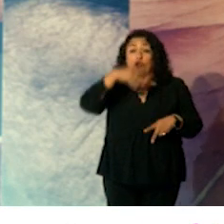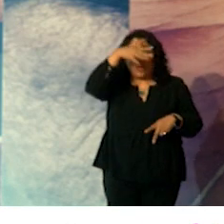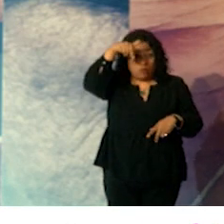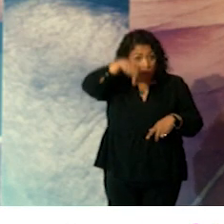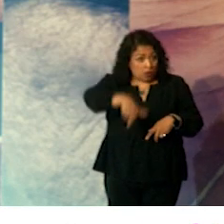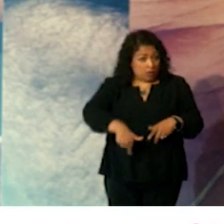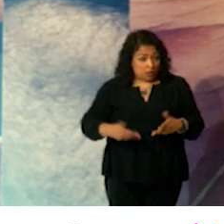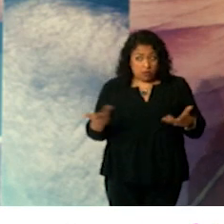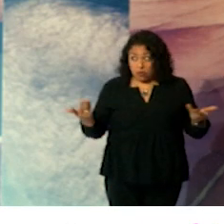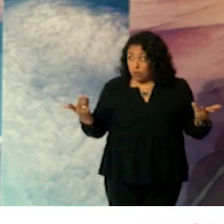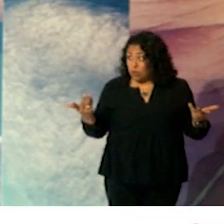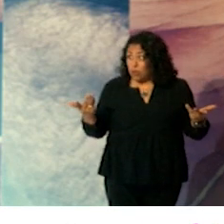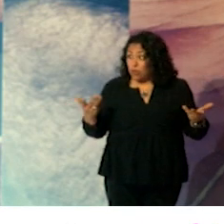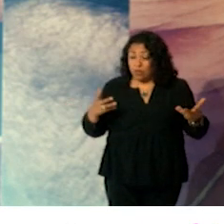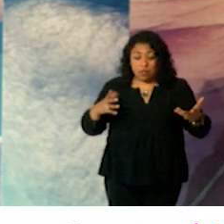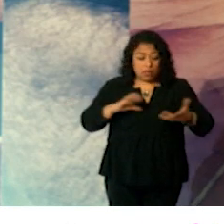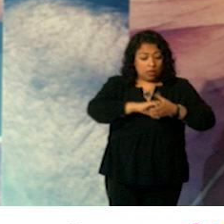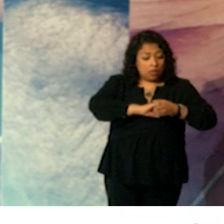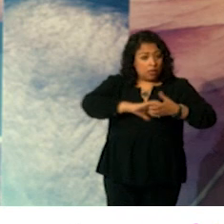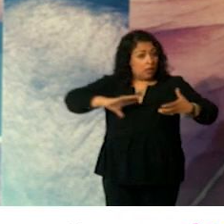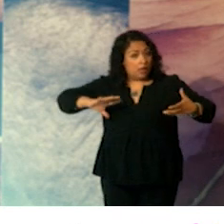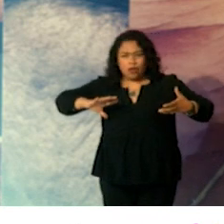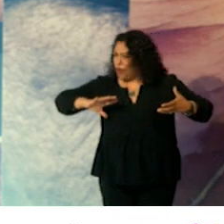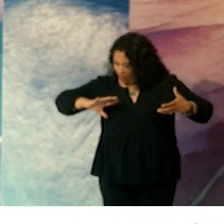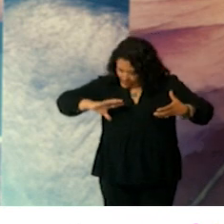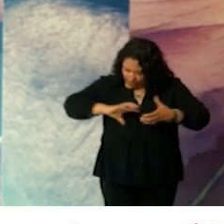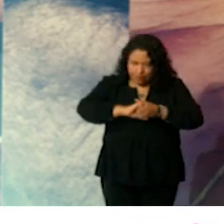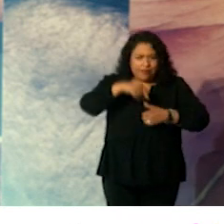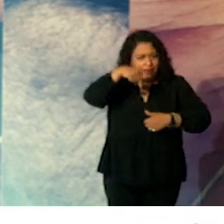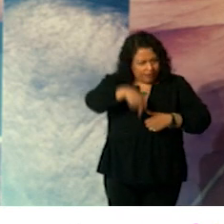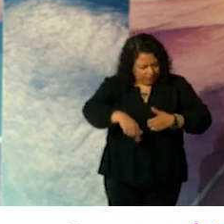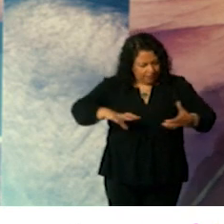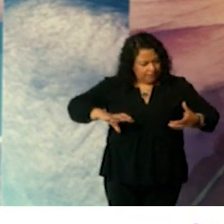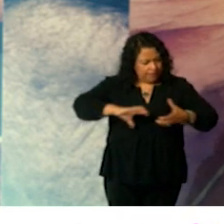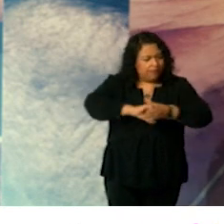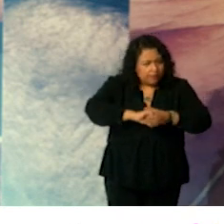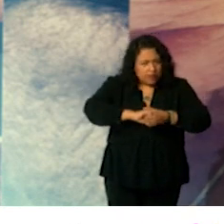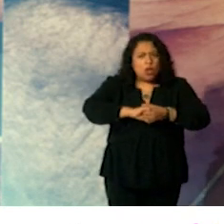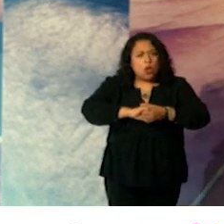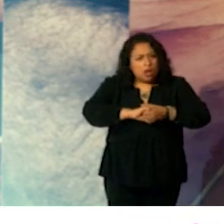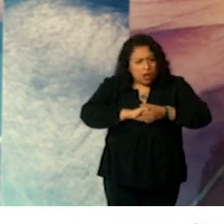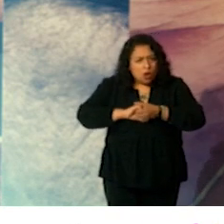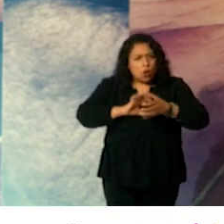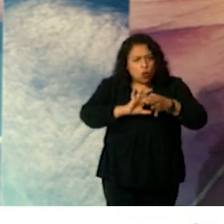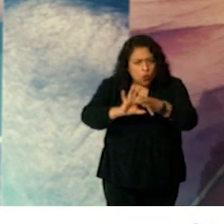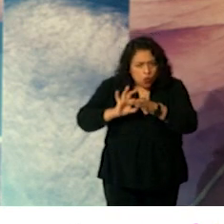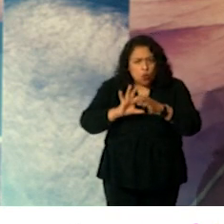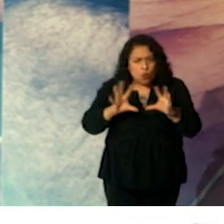aquí. No suelten nuestra mano tampoco, aquí estamos. Démonos la mano y trabajemos en conjunto.